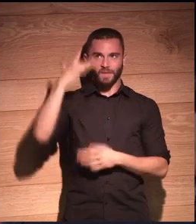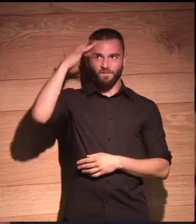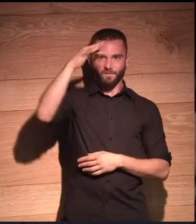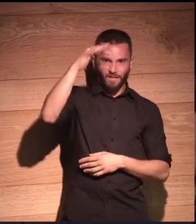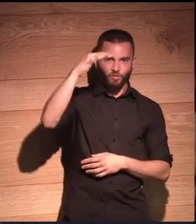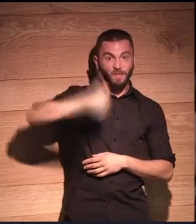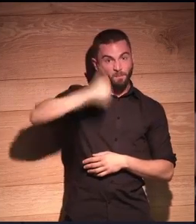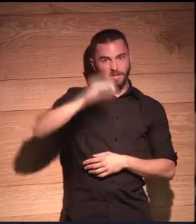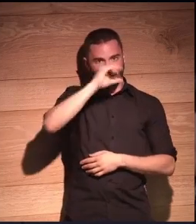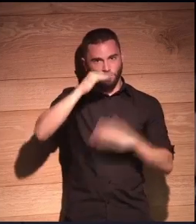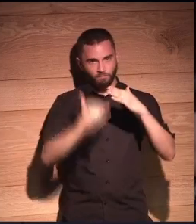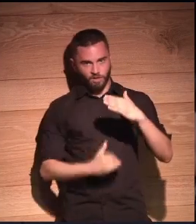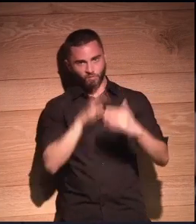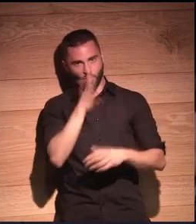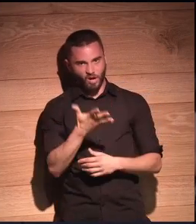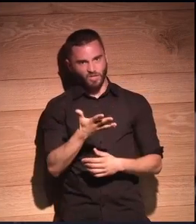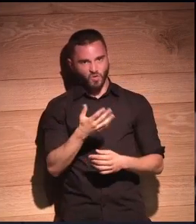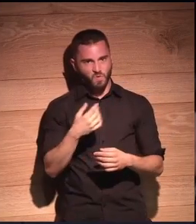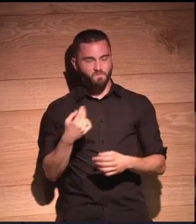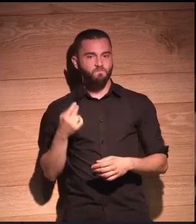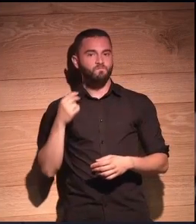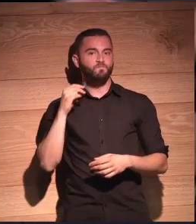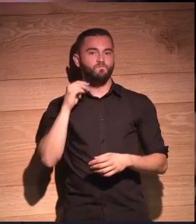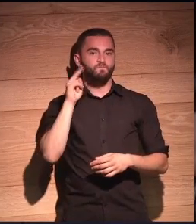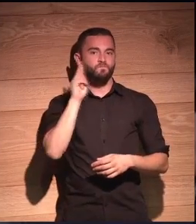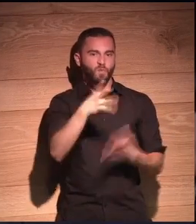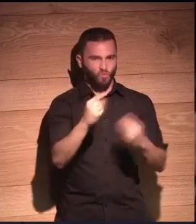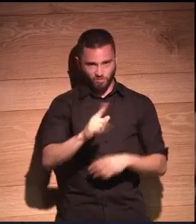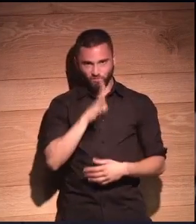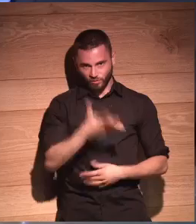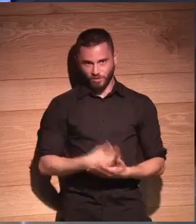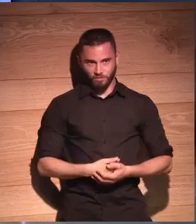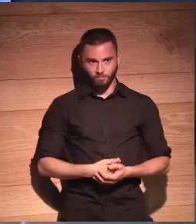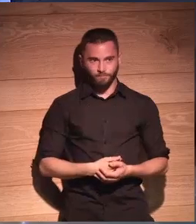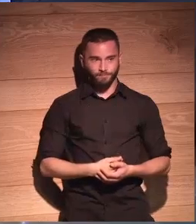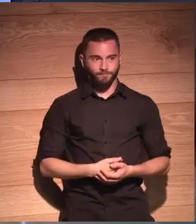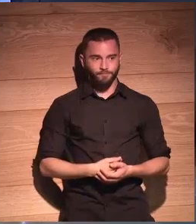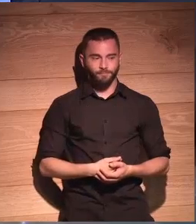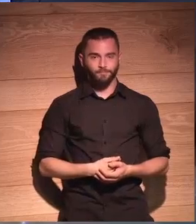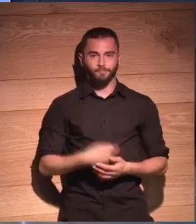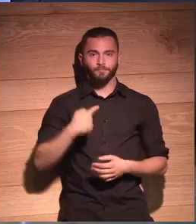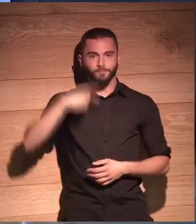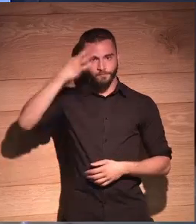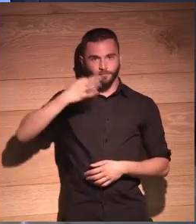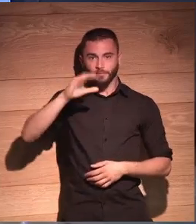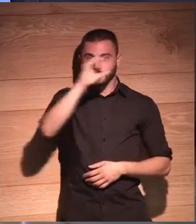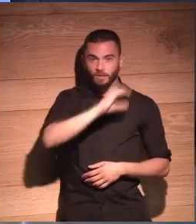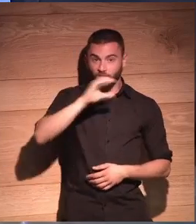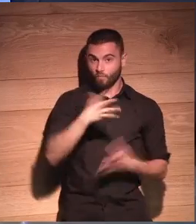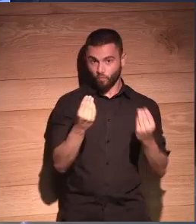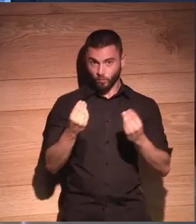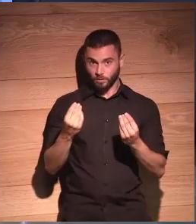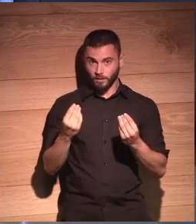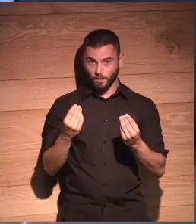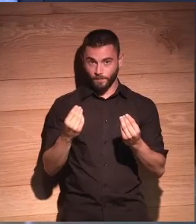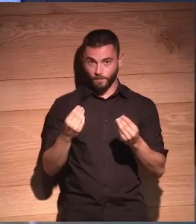que científico, y quizá por eso se fue quedando un poquito más afuera. Pero bueno, responden por aquí. Yo creo que también tiene mucha ciencia y